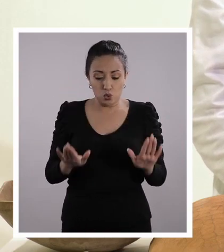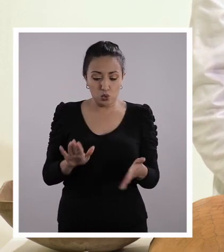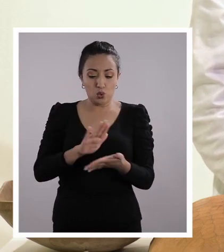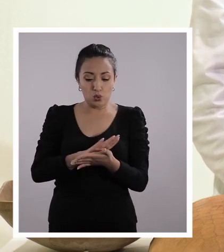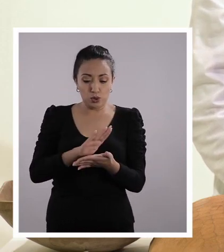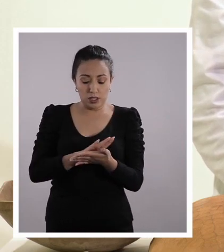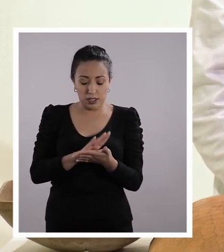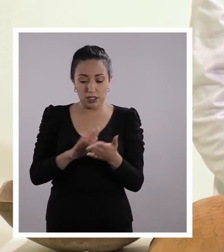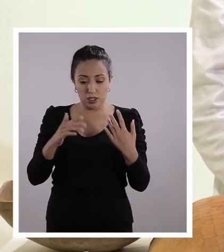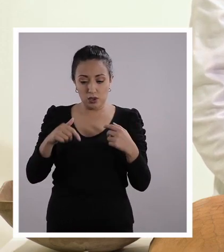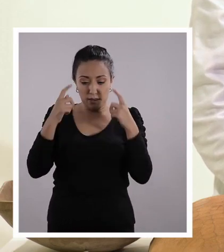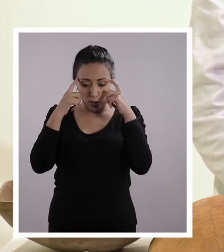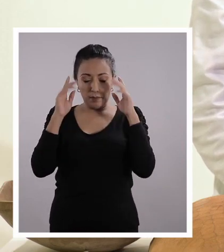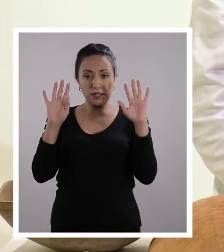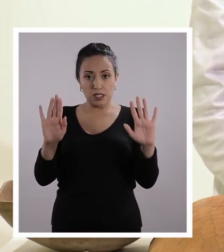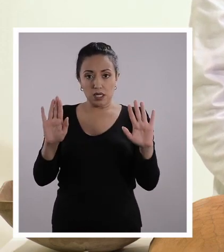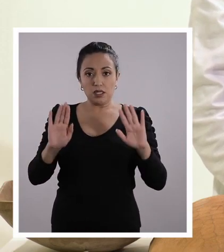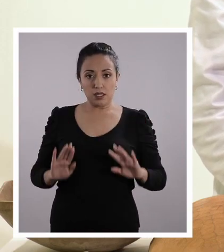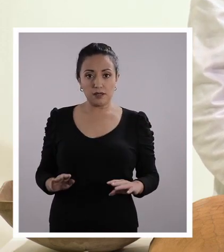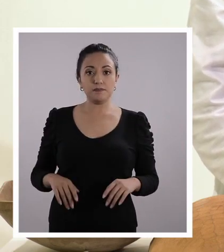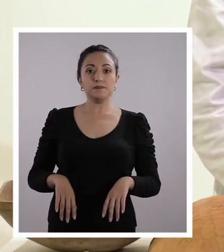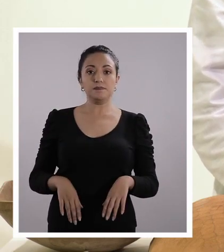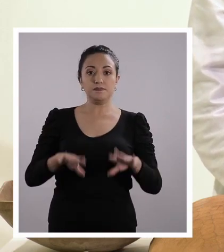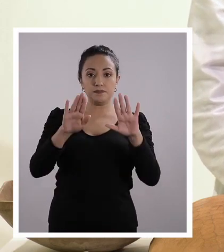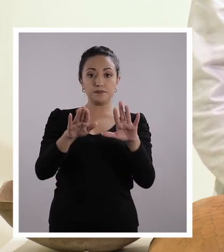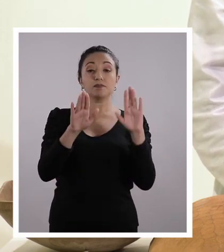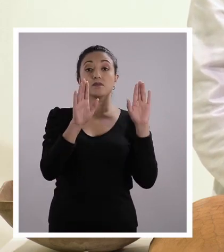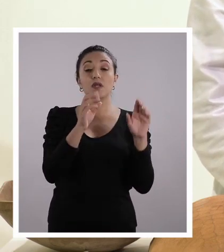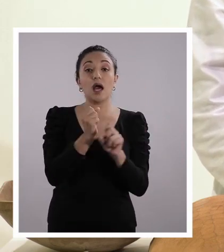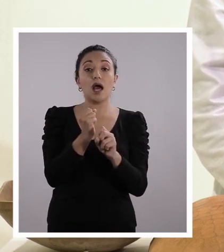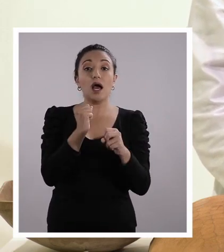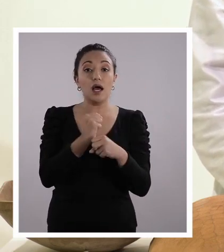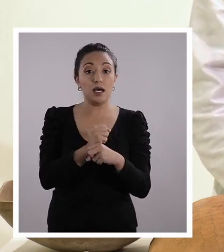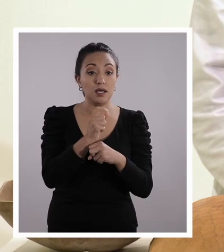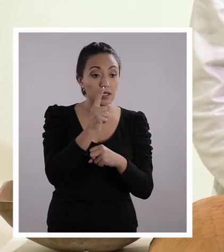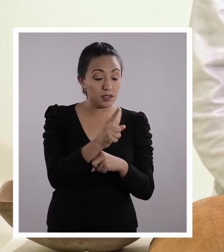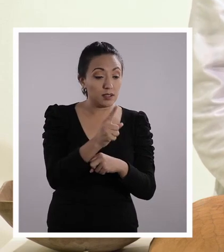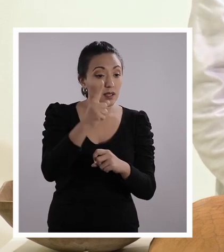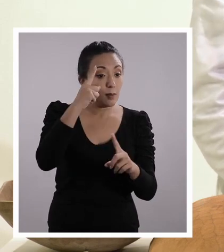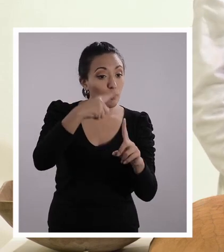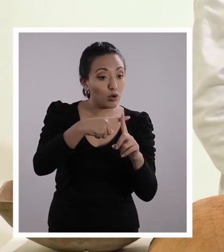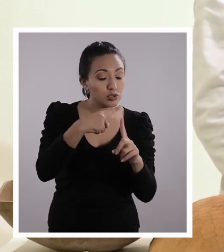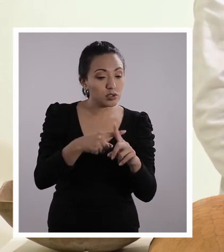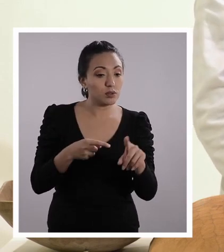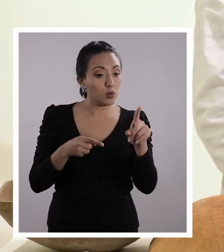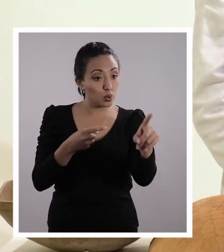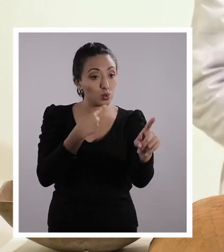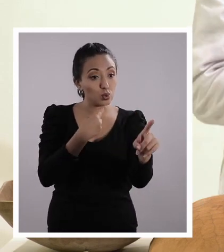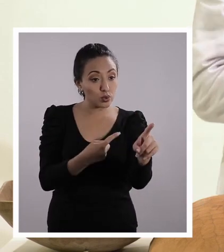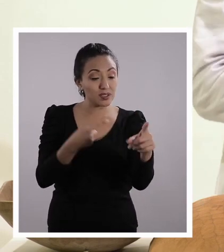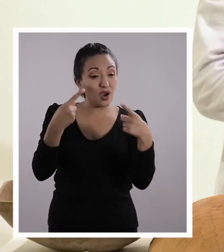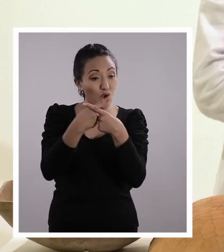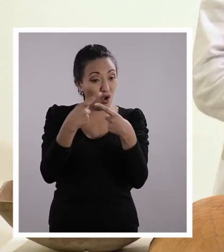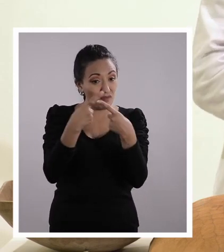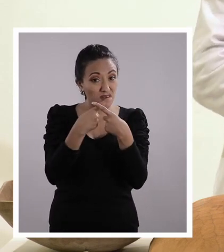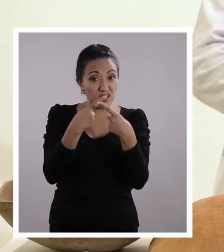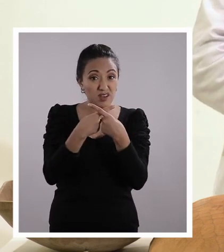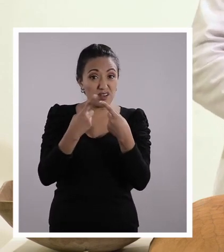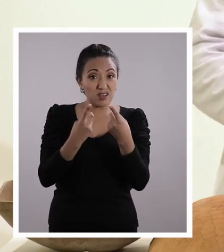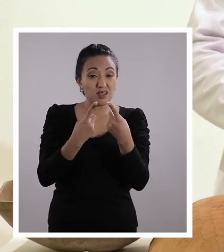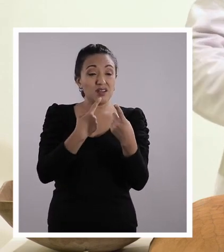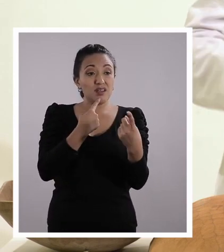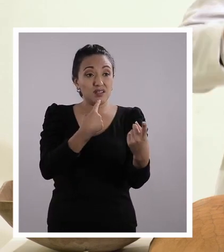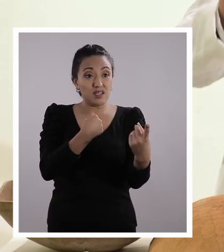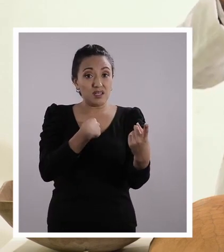ya pensé debo ponerme tranquilo y pensar las cosas con cabeza de frío vamos a actuar pero vamos a actuar de forma asertiva tú dices que tuviste un